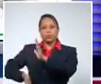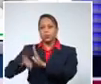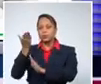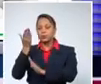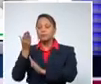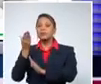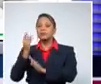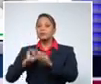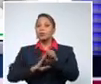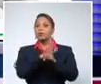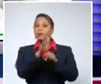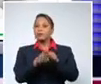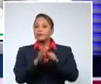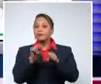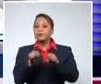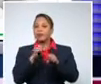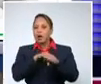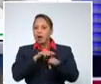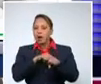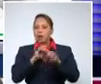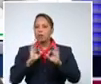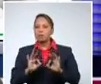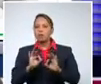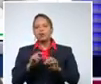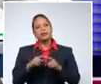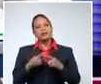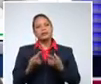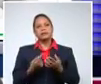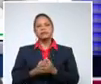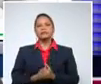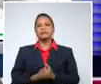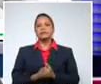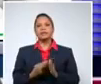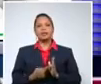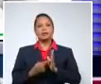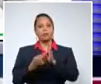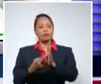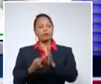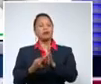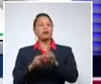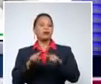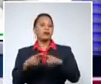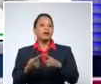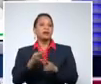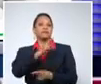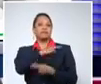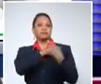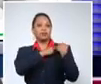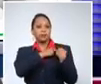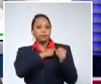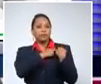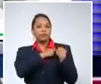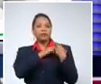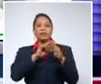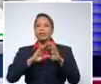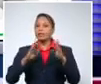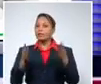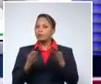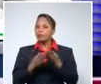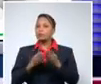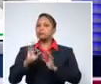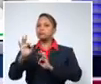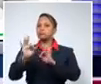COVID-19 tiene en este minuto. De ahí la exhortación de Yeter a la mayor responsabilidad y mayor percepción de peligro que debe